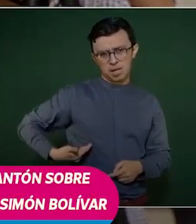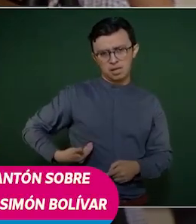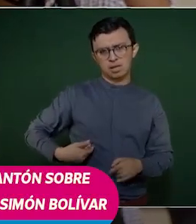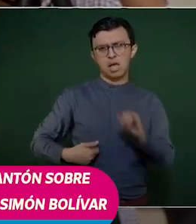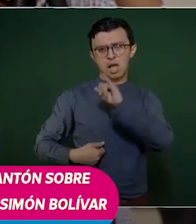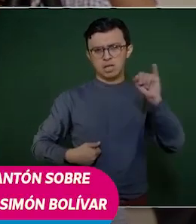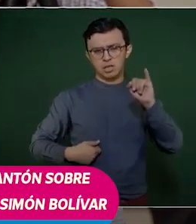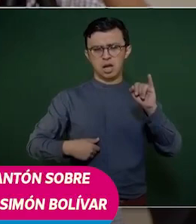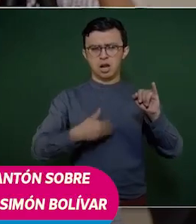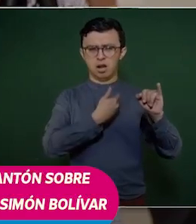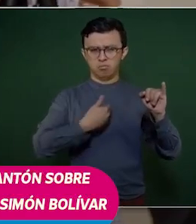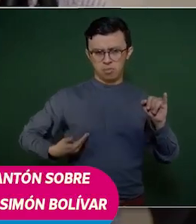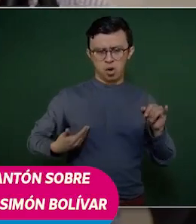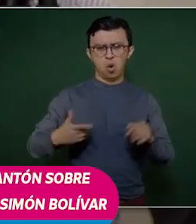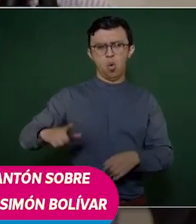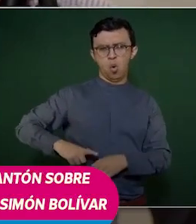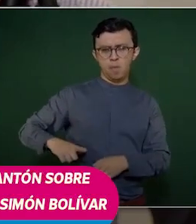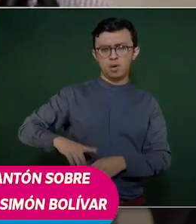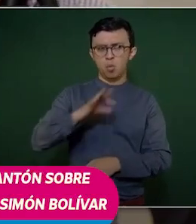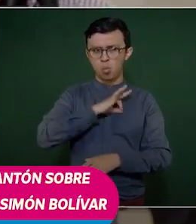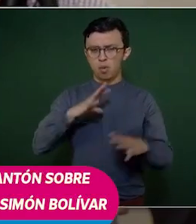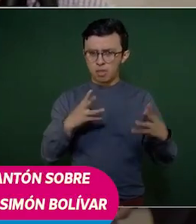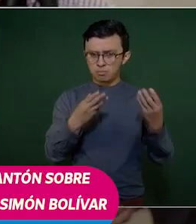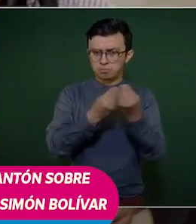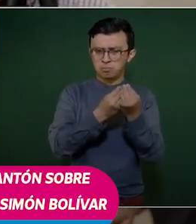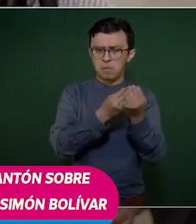manera de su gobierno y una manera suya para